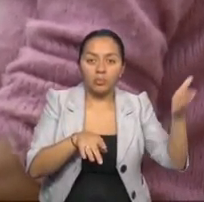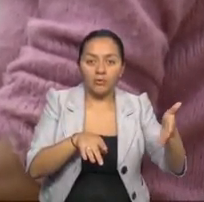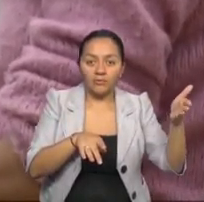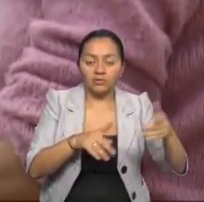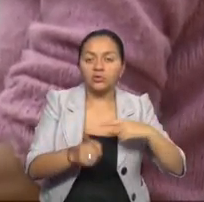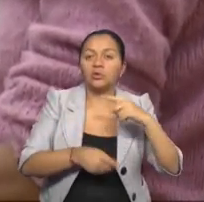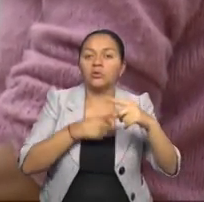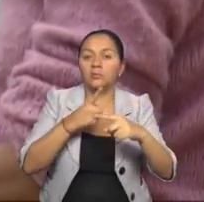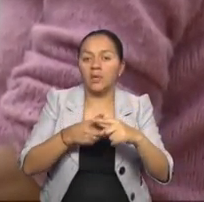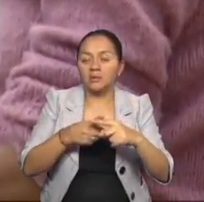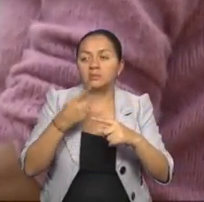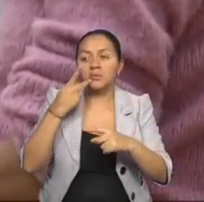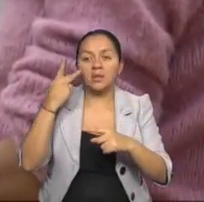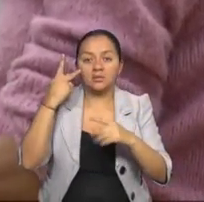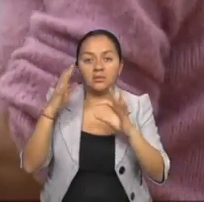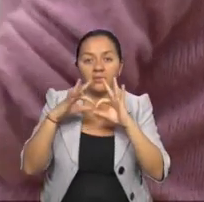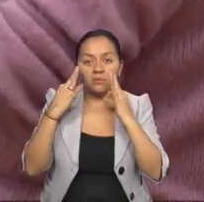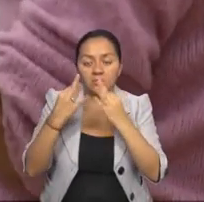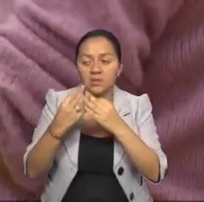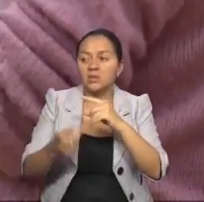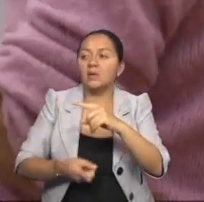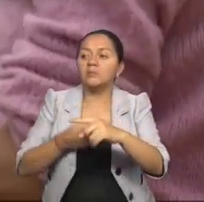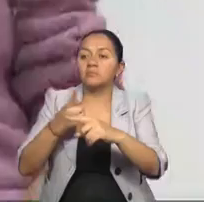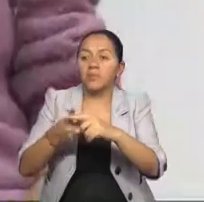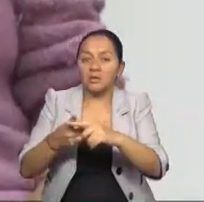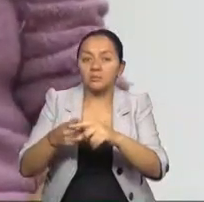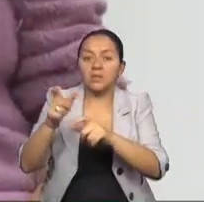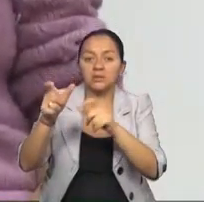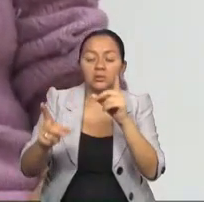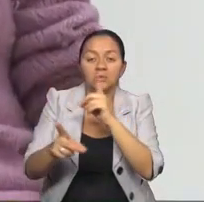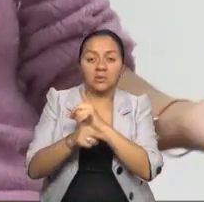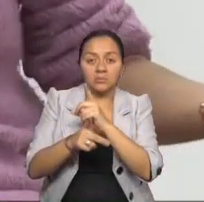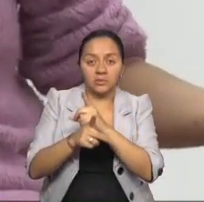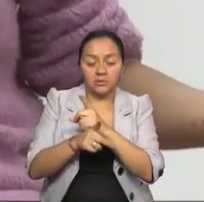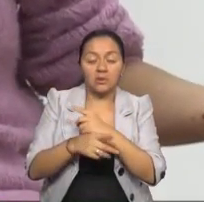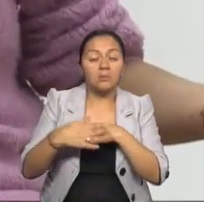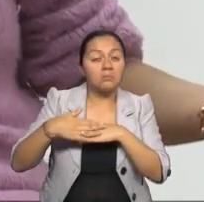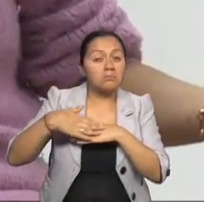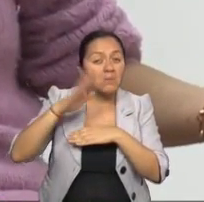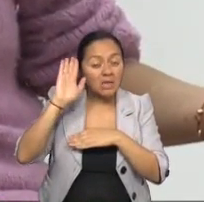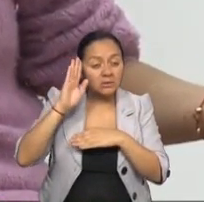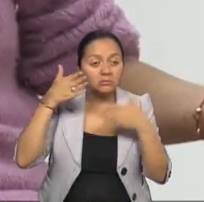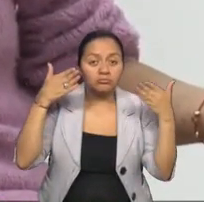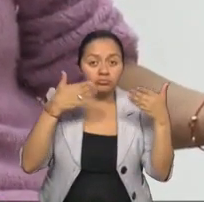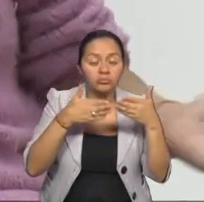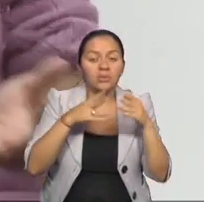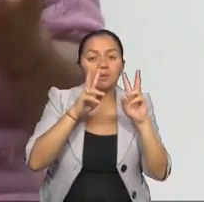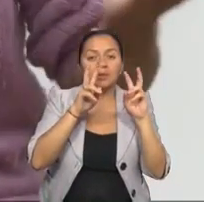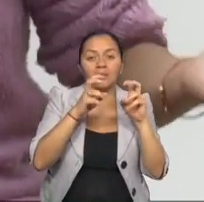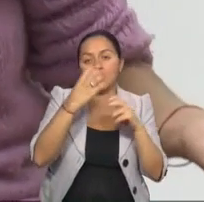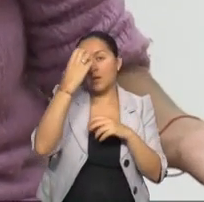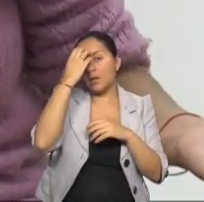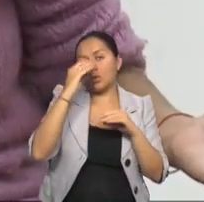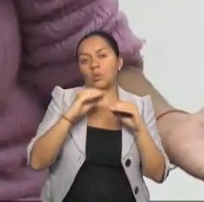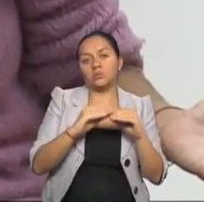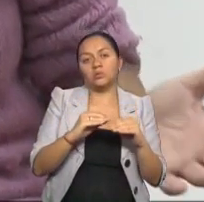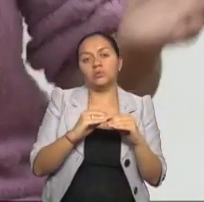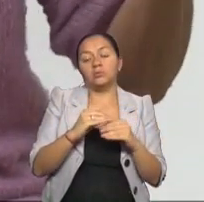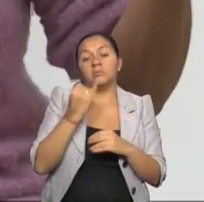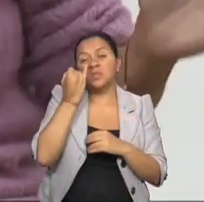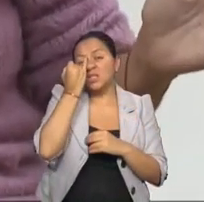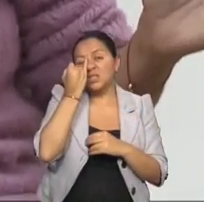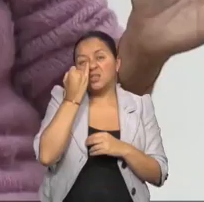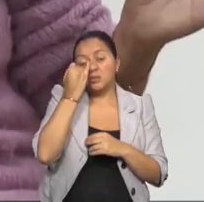también trabajamos con escuelas invasivas y eso es un tema fuerte porque en las comunidades rurales indígenas no hay educación